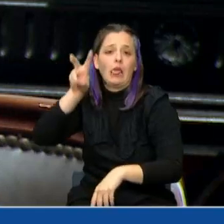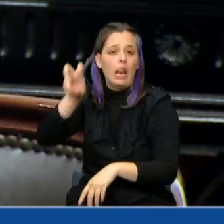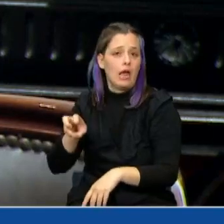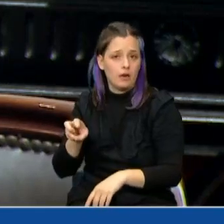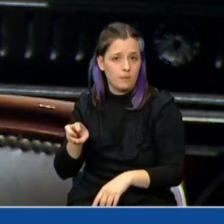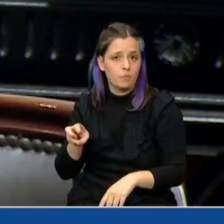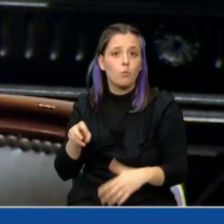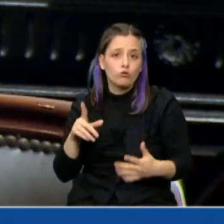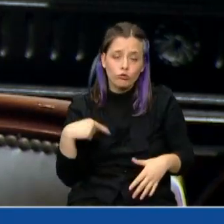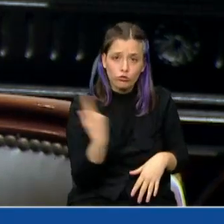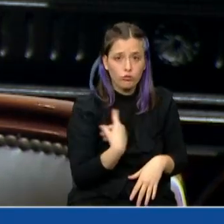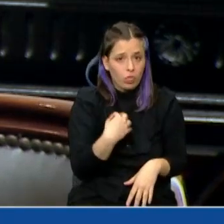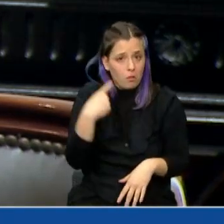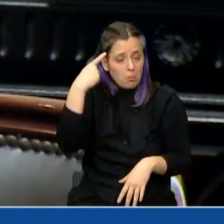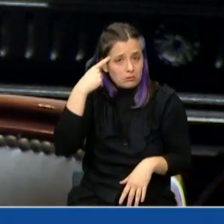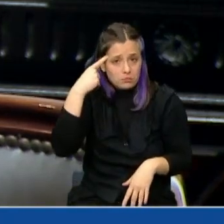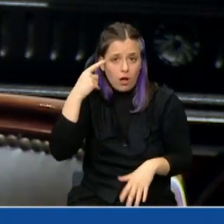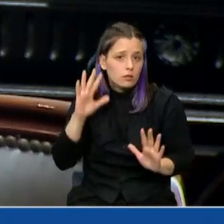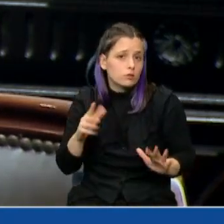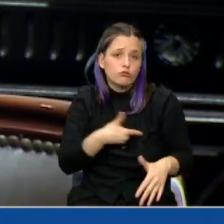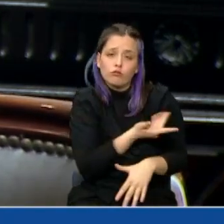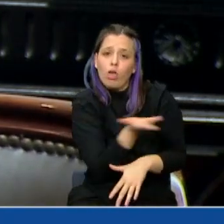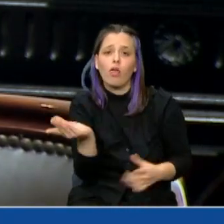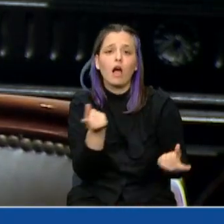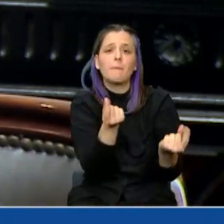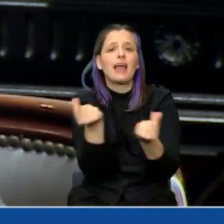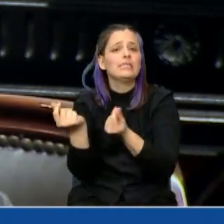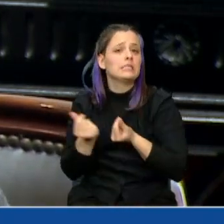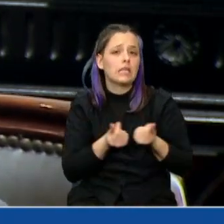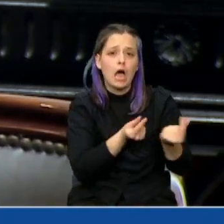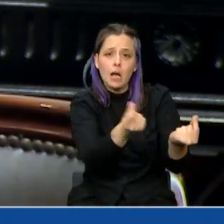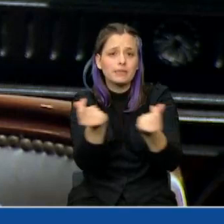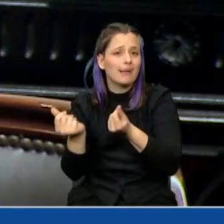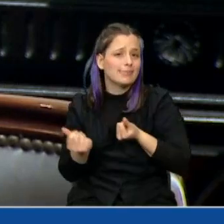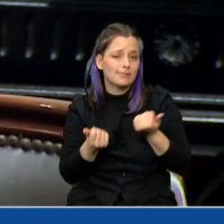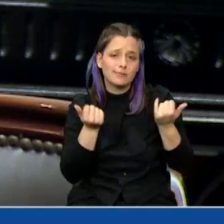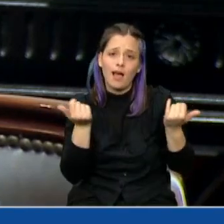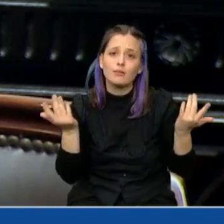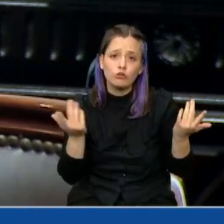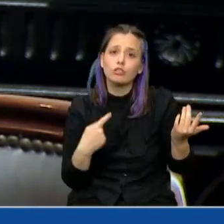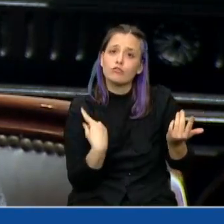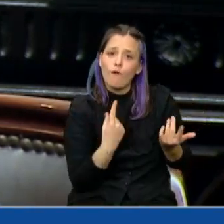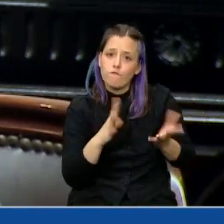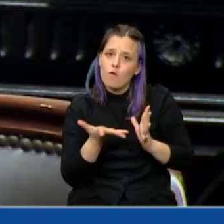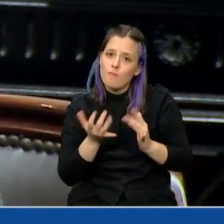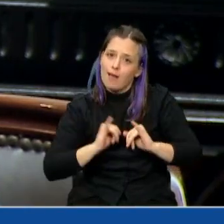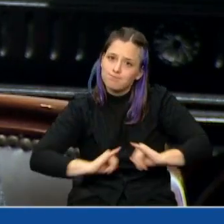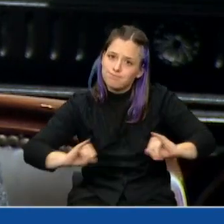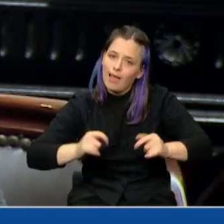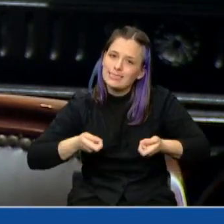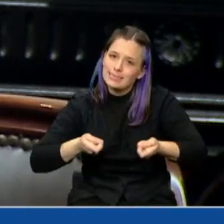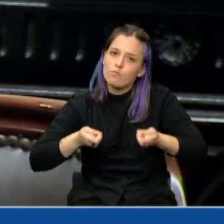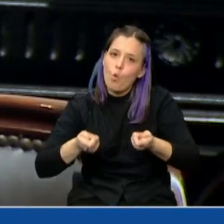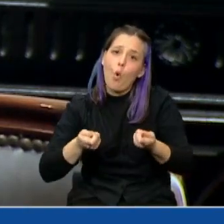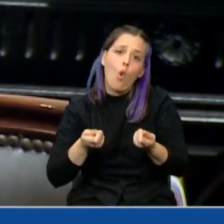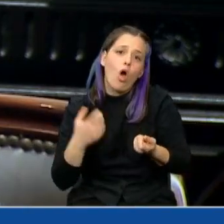hay que pensar en esto. En el mundo capitalista en el que vivimos, el mejor estímulo para favorecer una determinada actividad no es otro